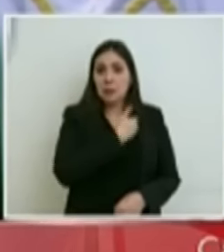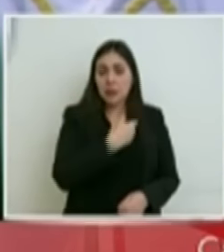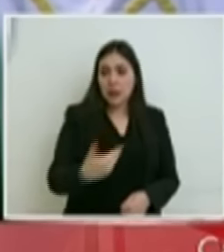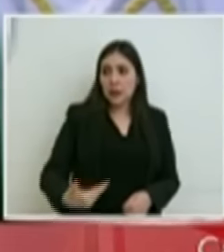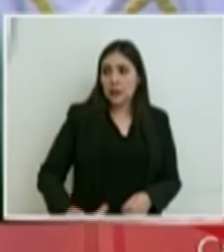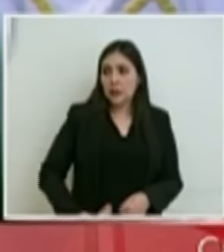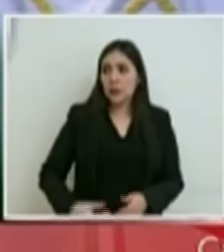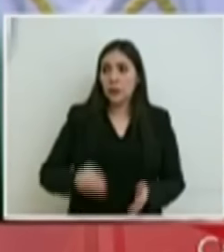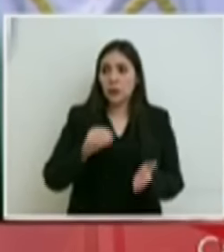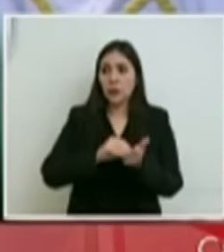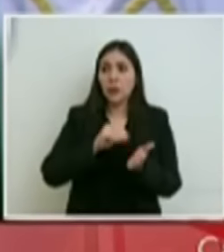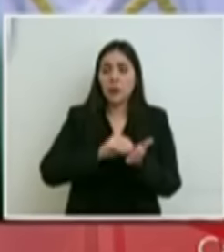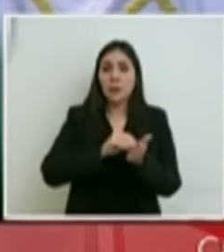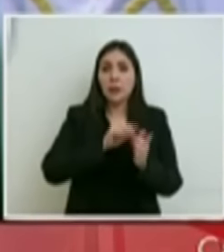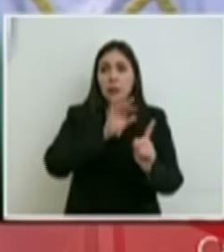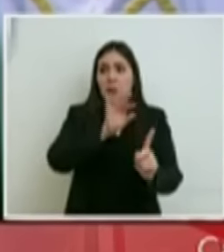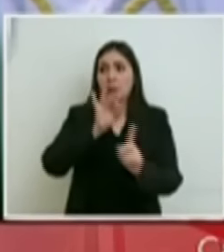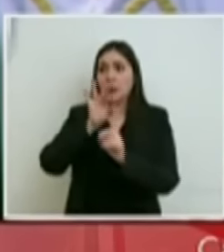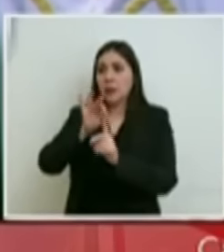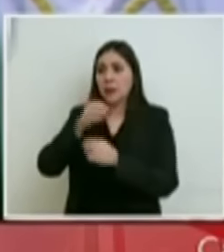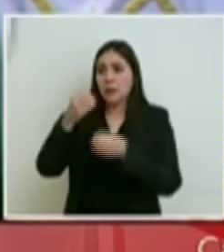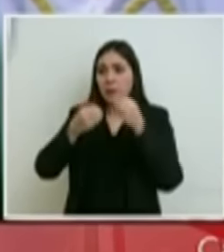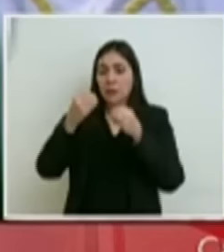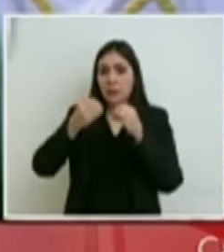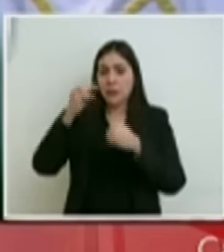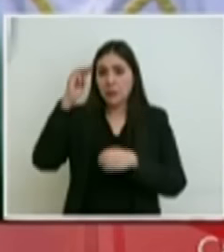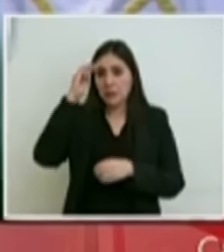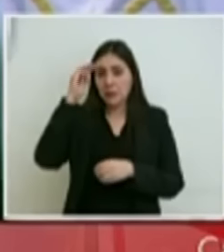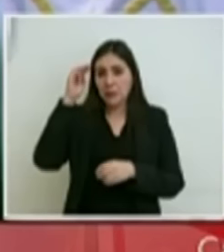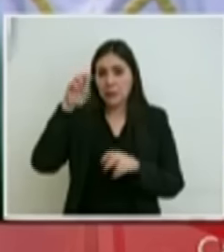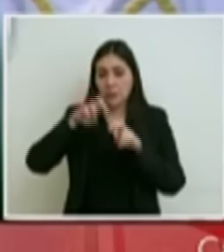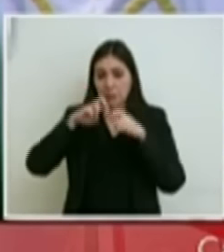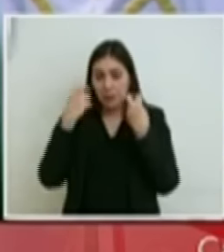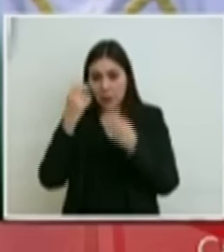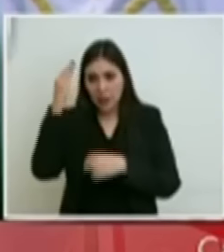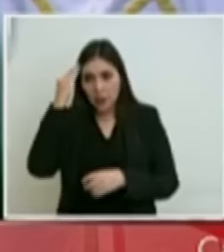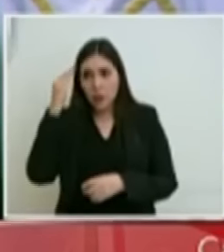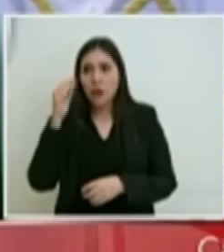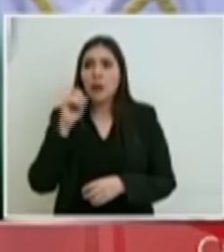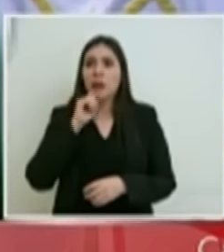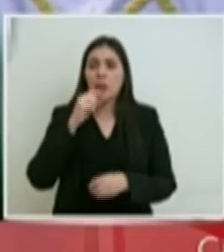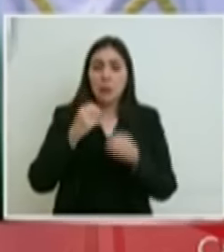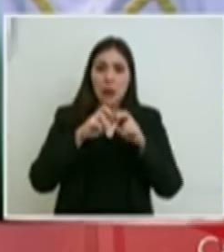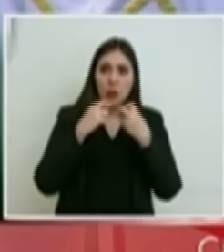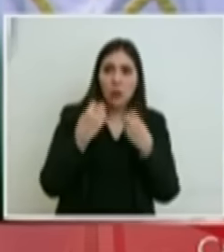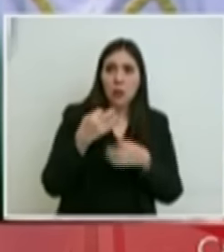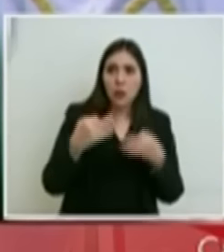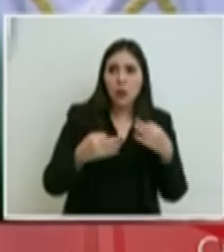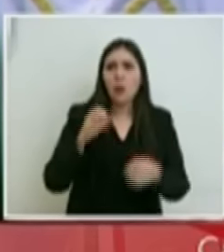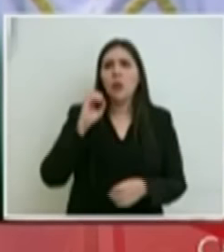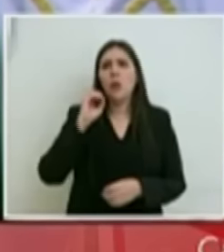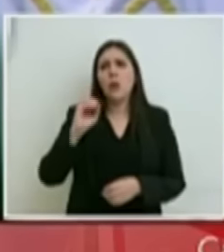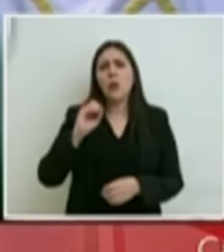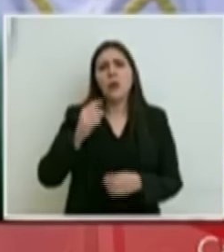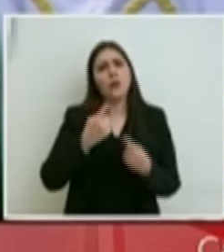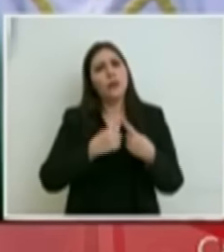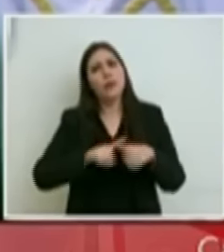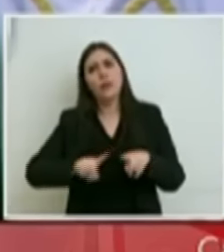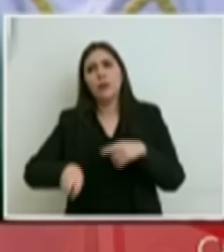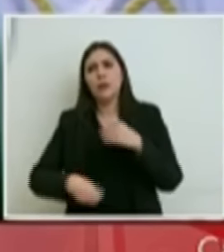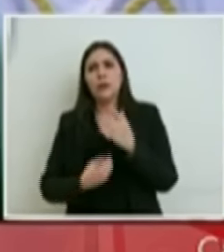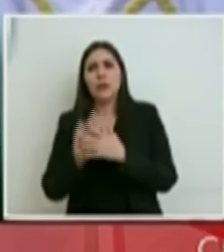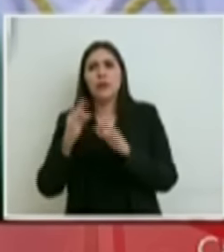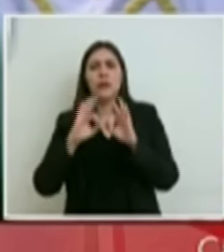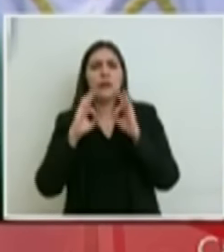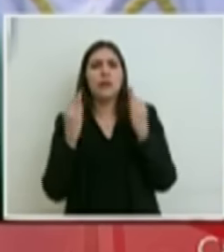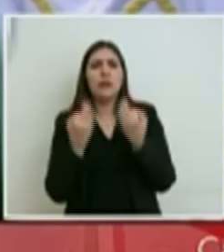nombrando libremente a los ministros y de manera indirecta a magistrados y jueces, o vamos a un nuevo modelo de elección